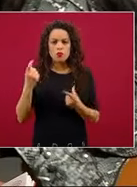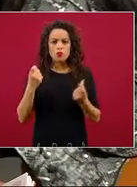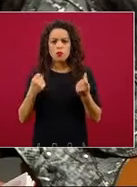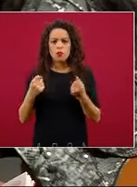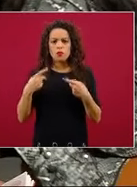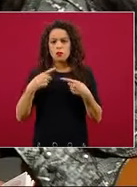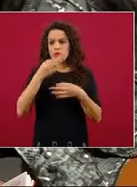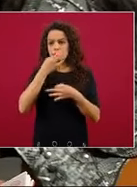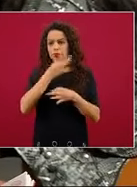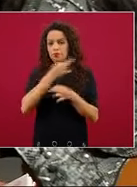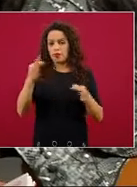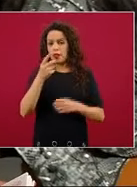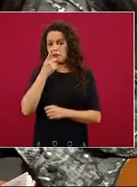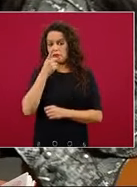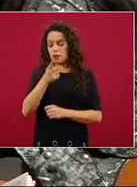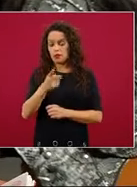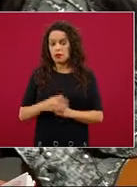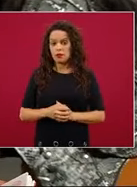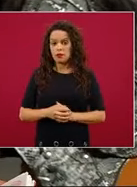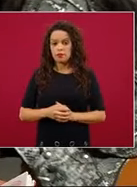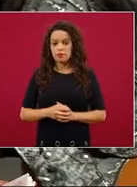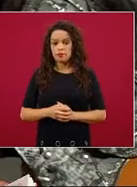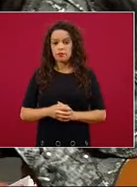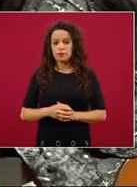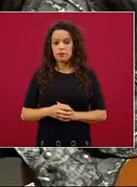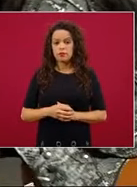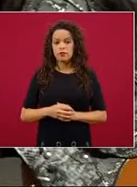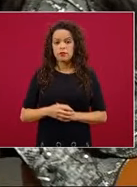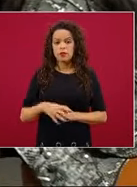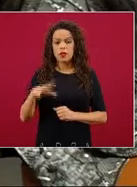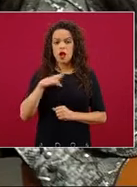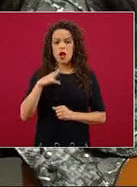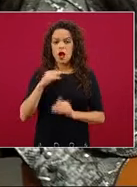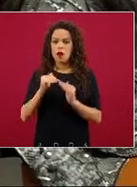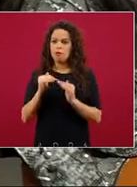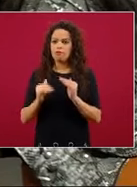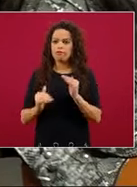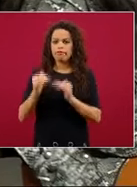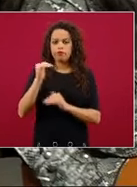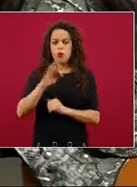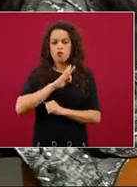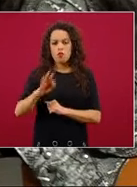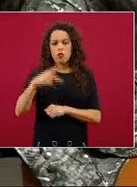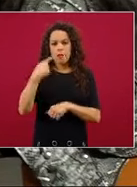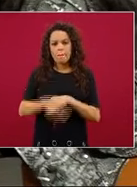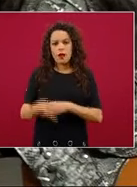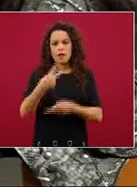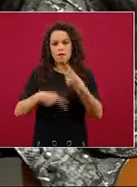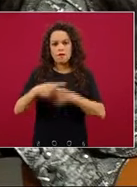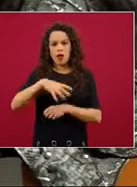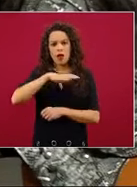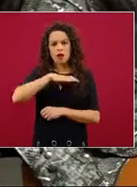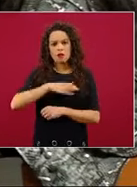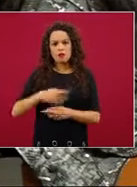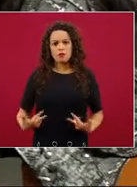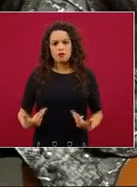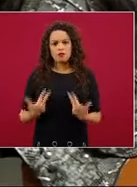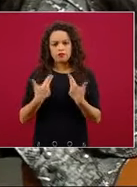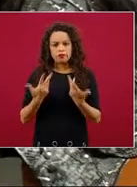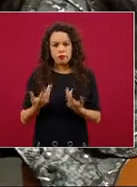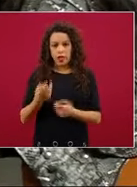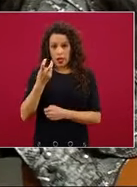declaraciones que dicen que excede una sustancia que incrementa el riesgo de cáncer y es uno de los medicamentos recetados